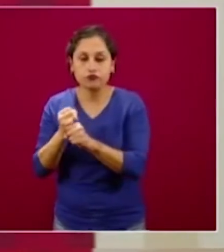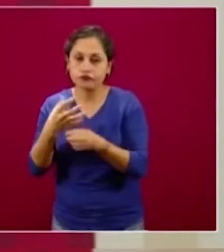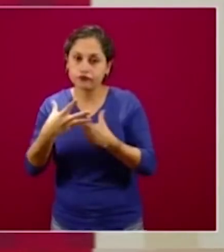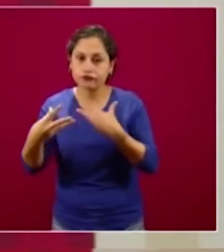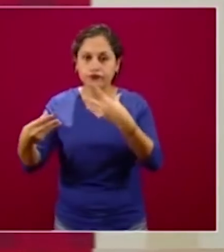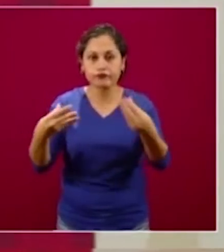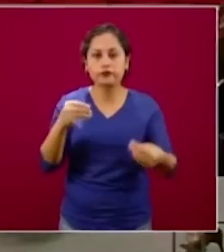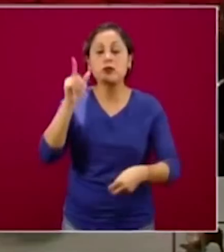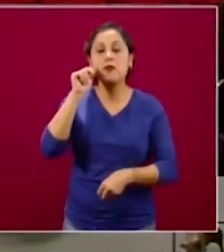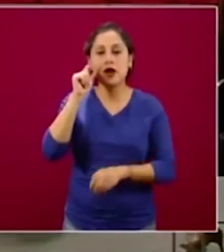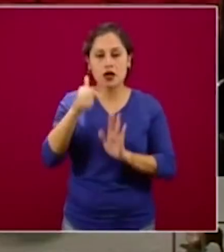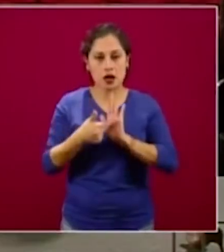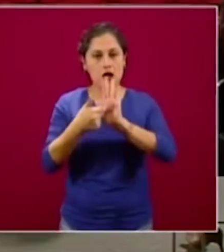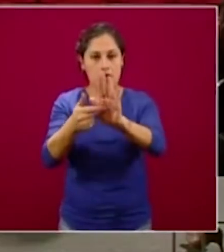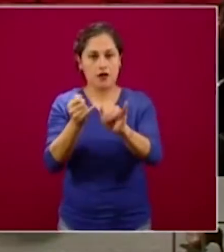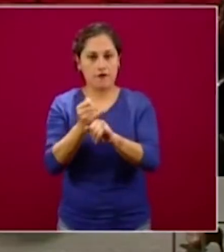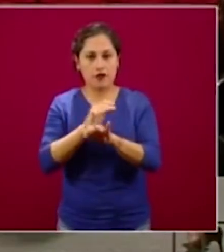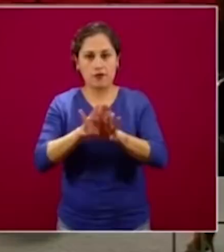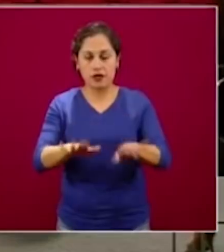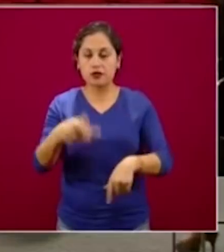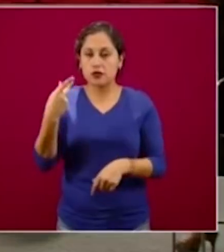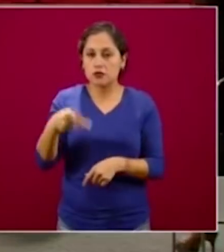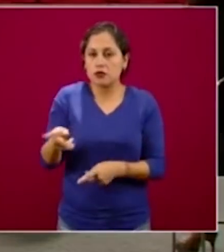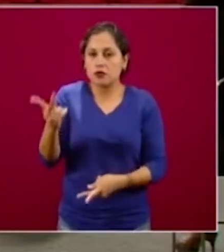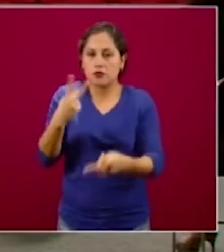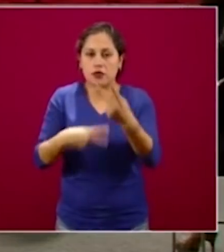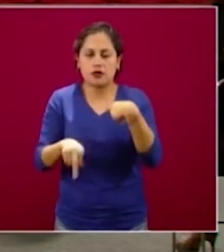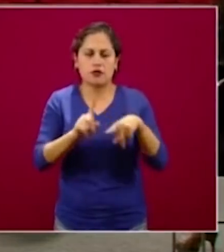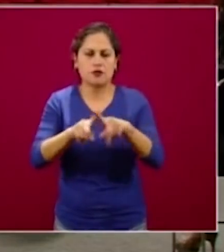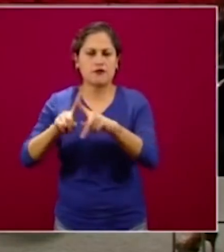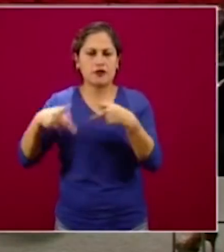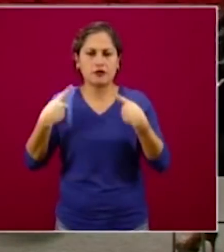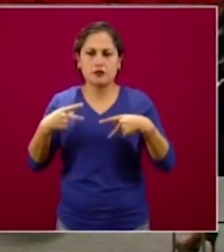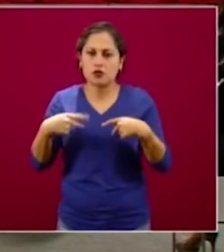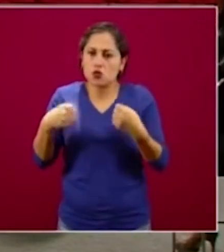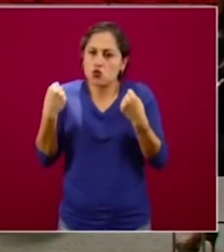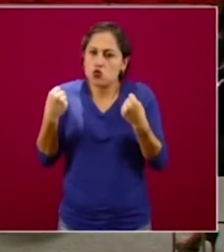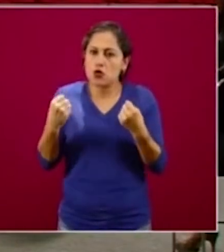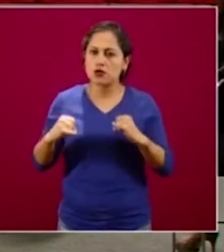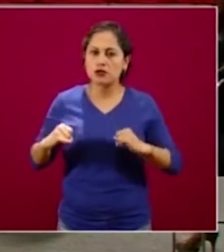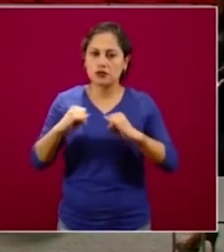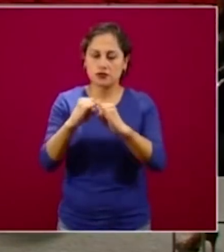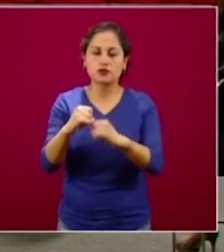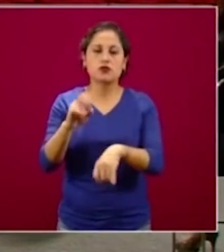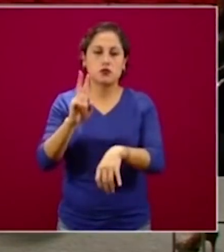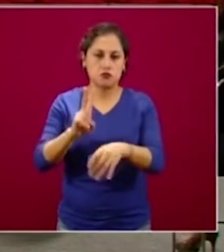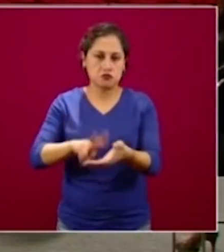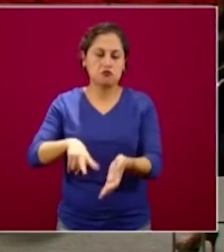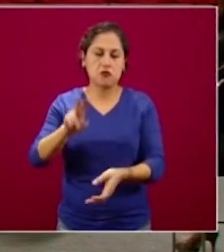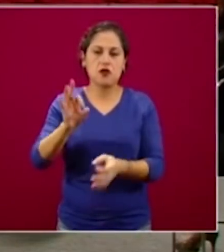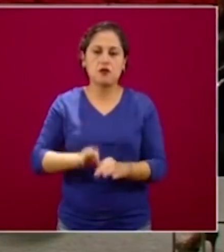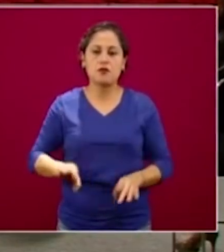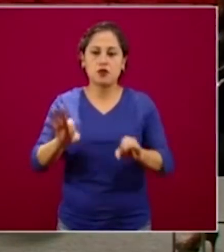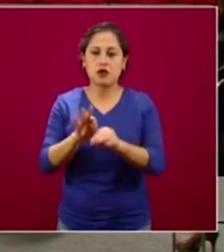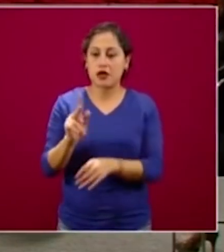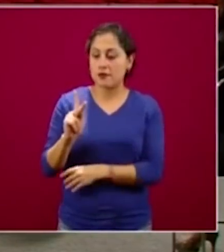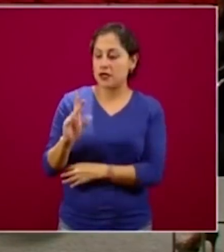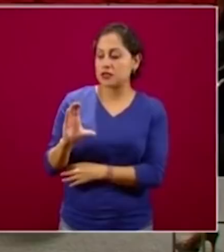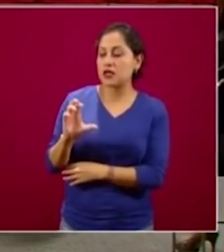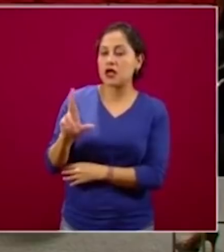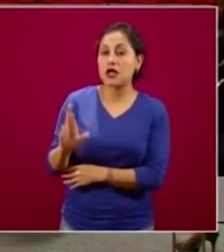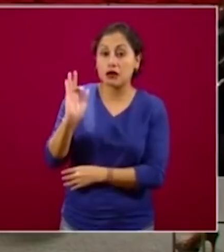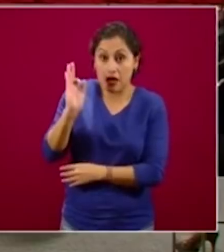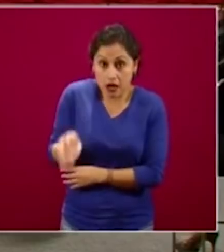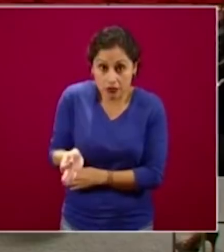damos detalles, pero participaron personas muy competentes de instituciones muy sólidas. Sobre pruebas PCR, no hay nada que autorizar. Las